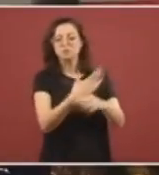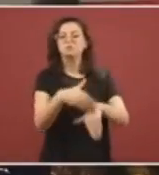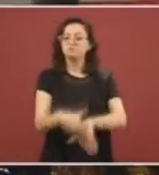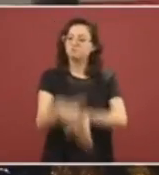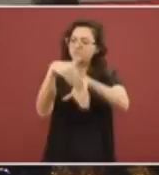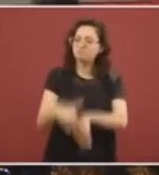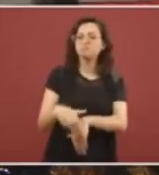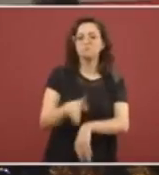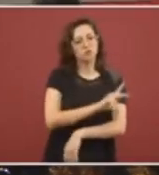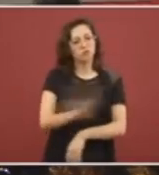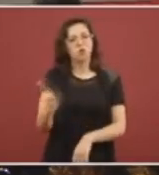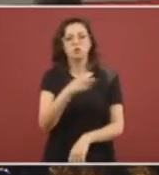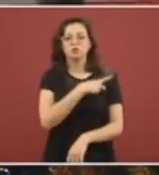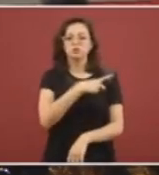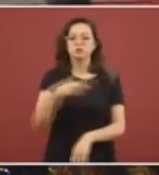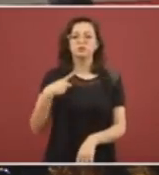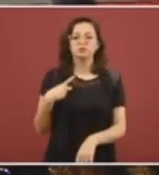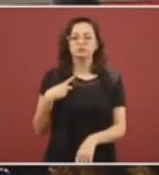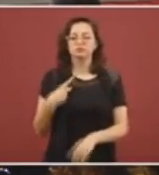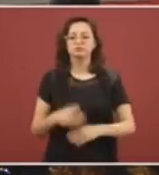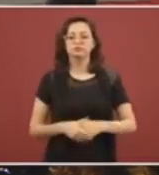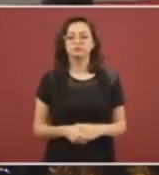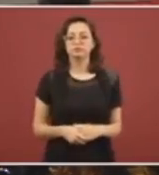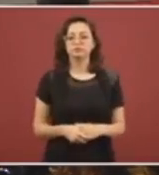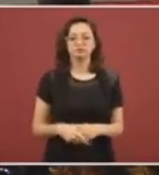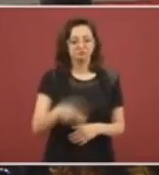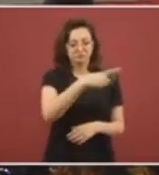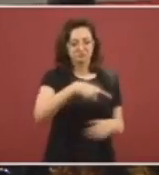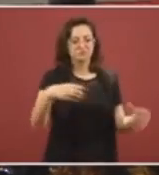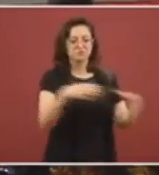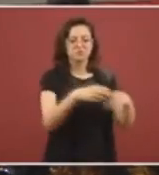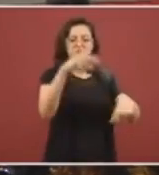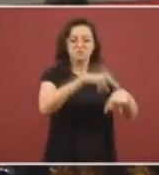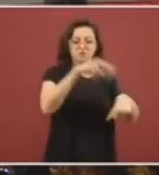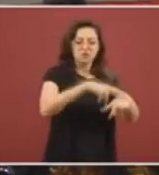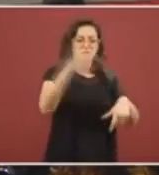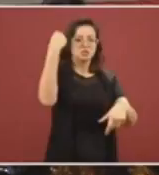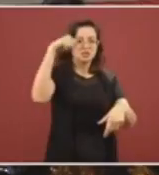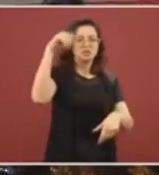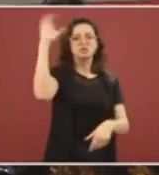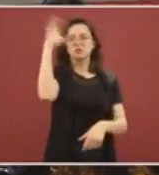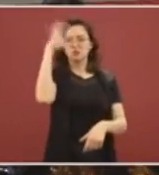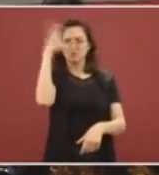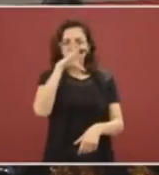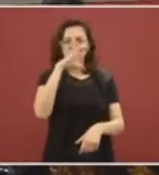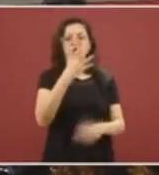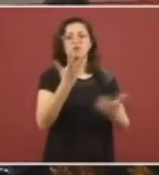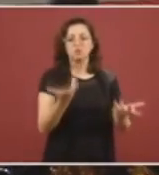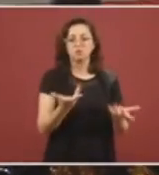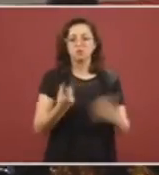los técnicos, de los médicos, de los científicos. Esa es